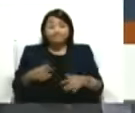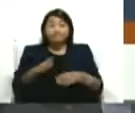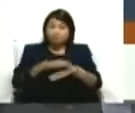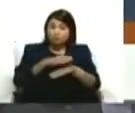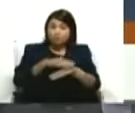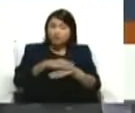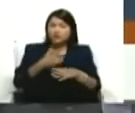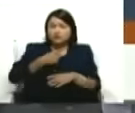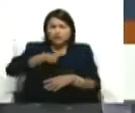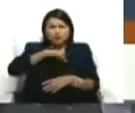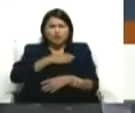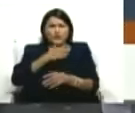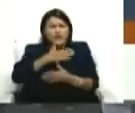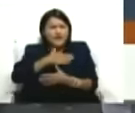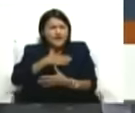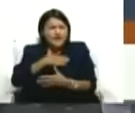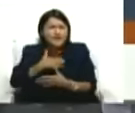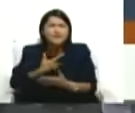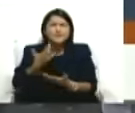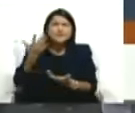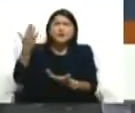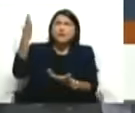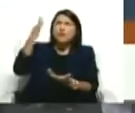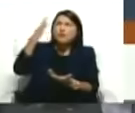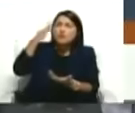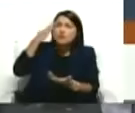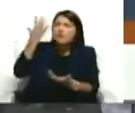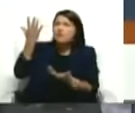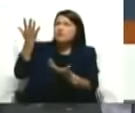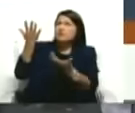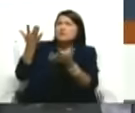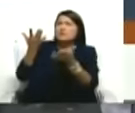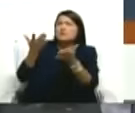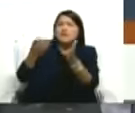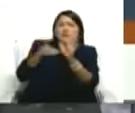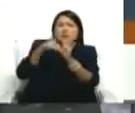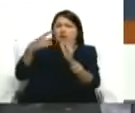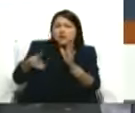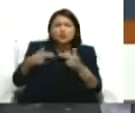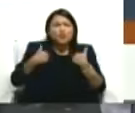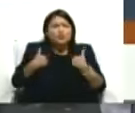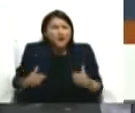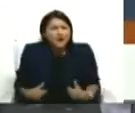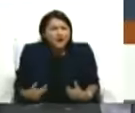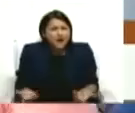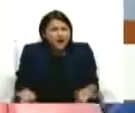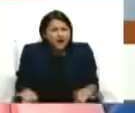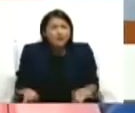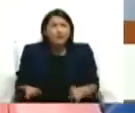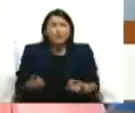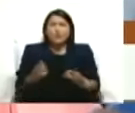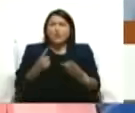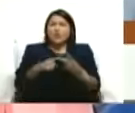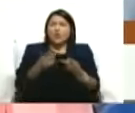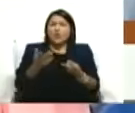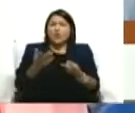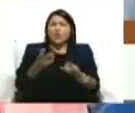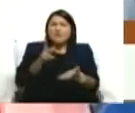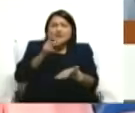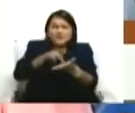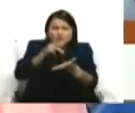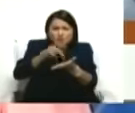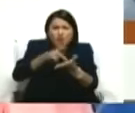nuestros anhelos, anhelos de garantía de los derechos humanos, anhelos de participación